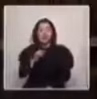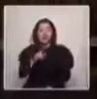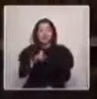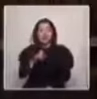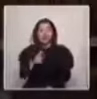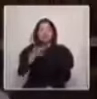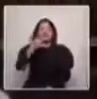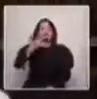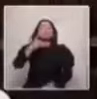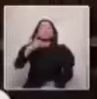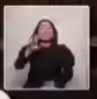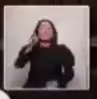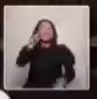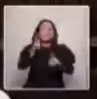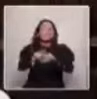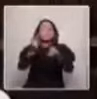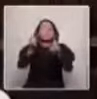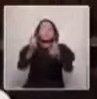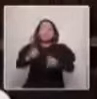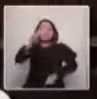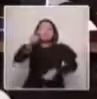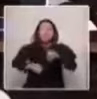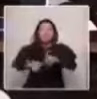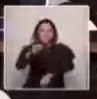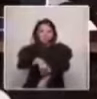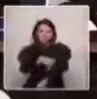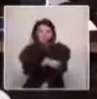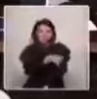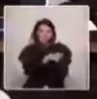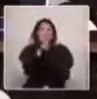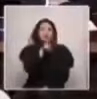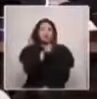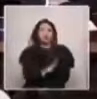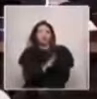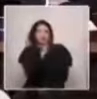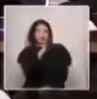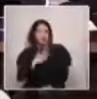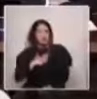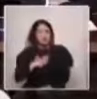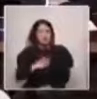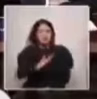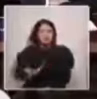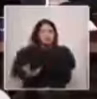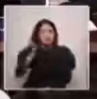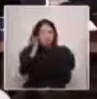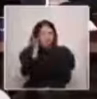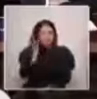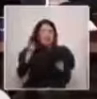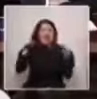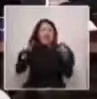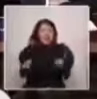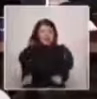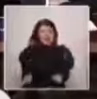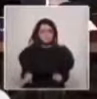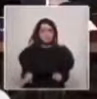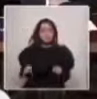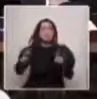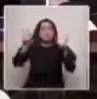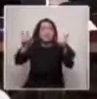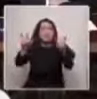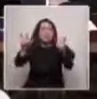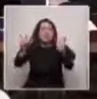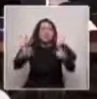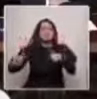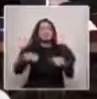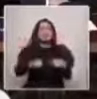los territorios, señora presidenta, el orden básico que hemos establecido acá, con referirnos a los temas y